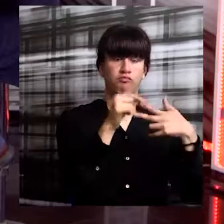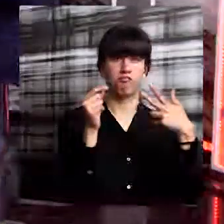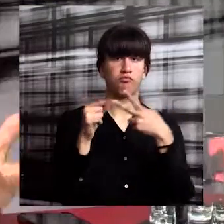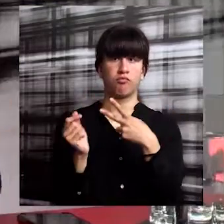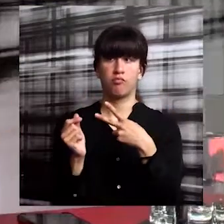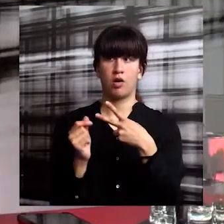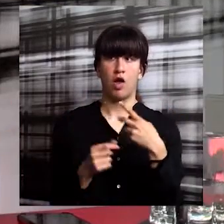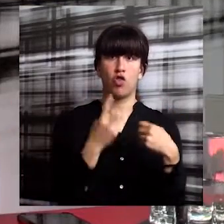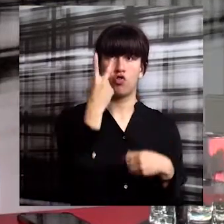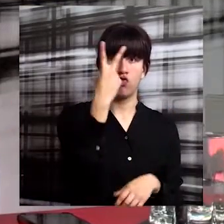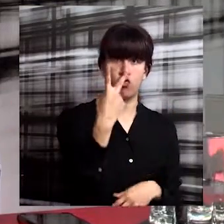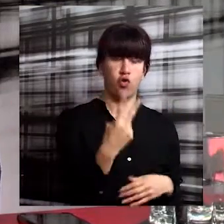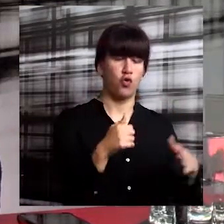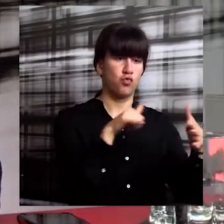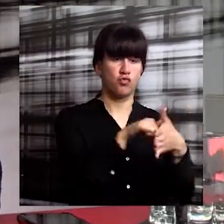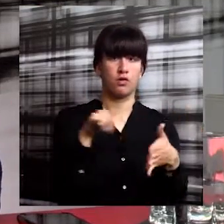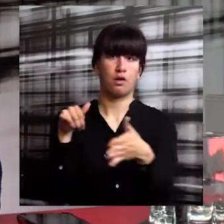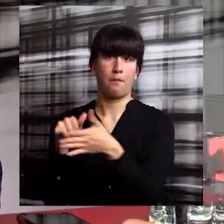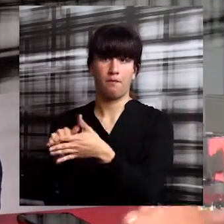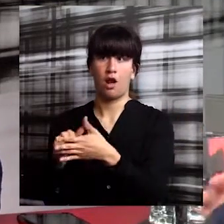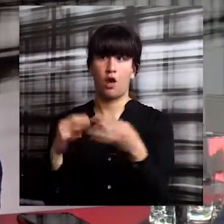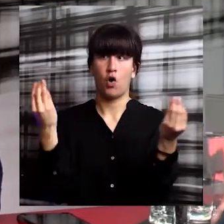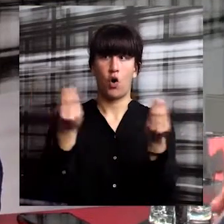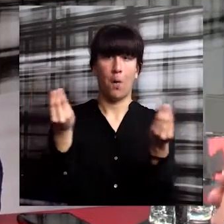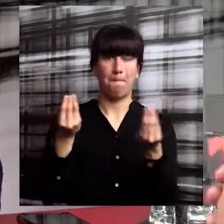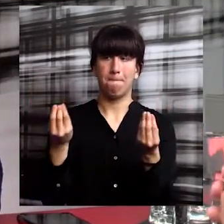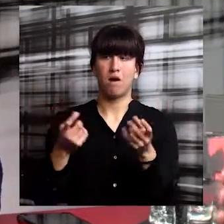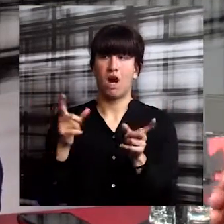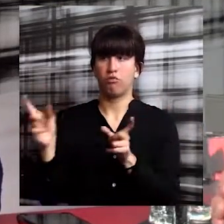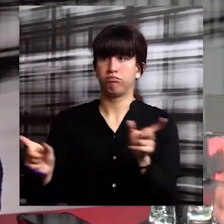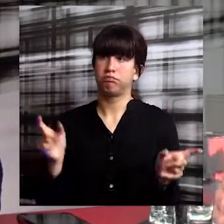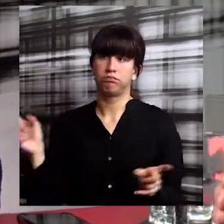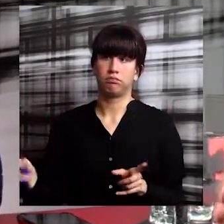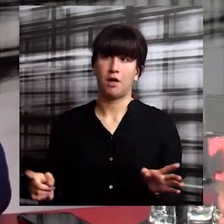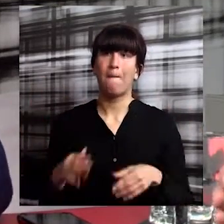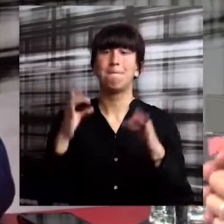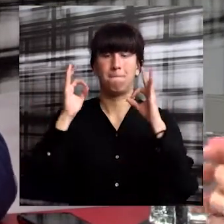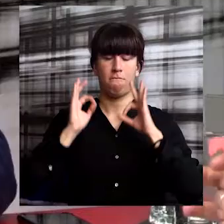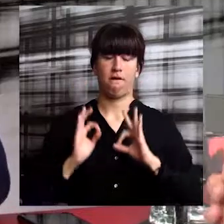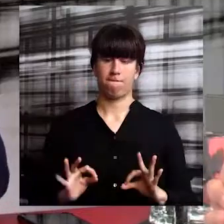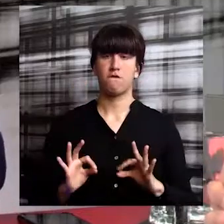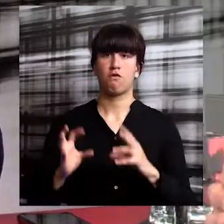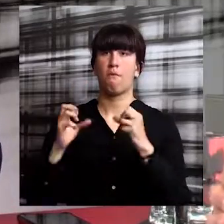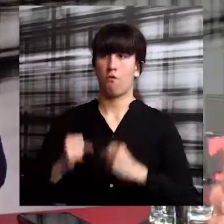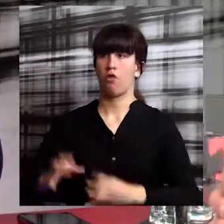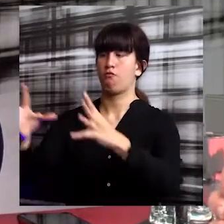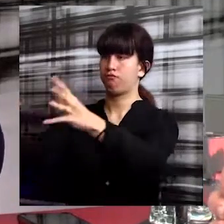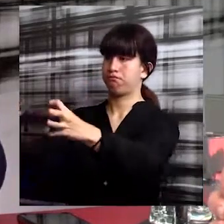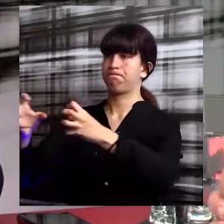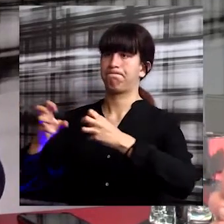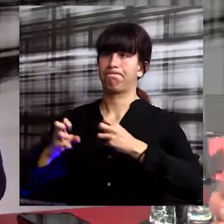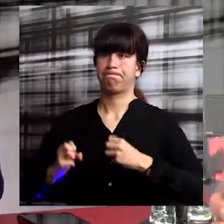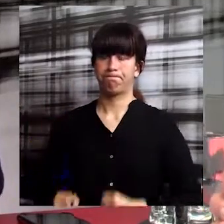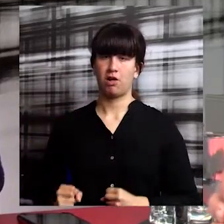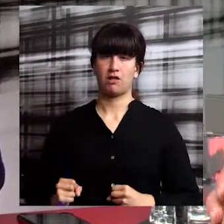atraque cada uno, perfectamente vamos a poder recibir a los cruceros mientras tenemos la demanda